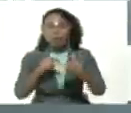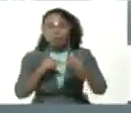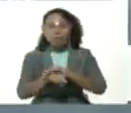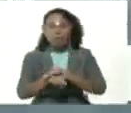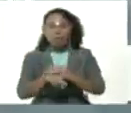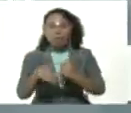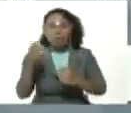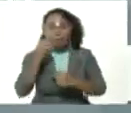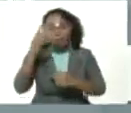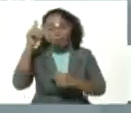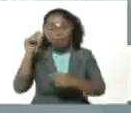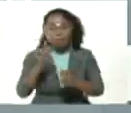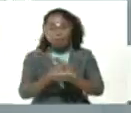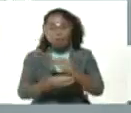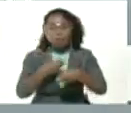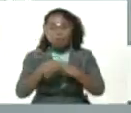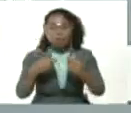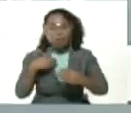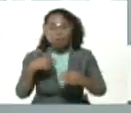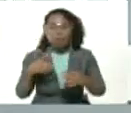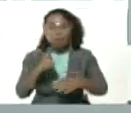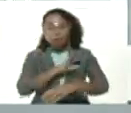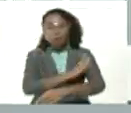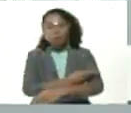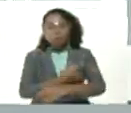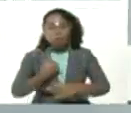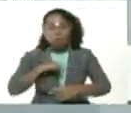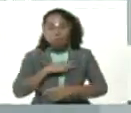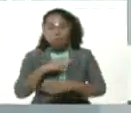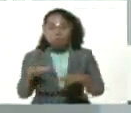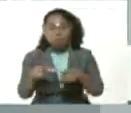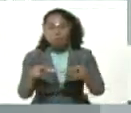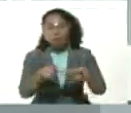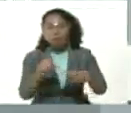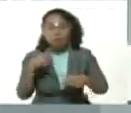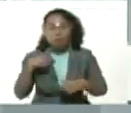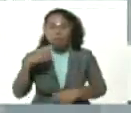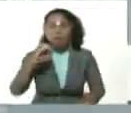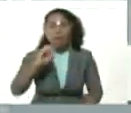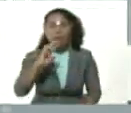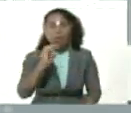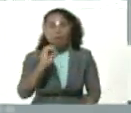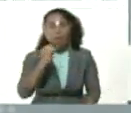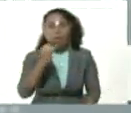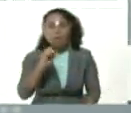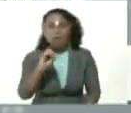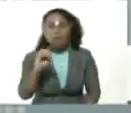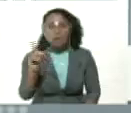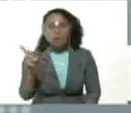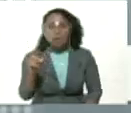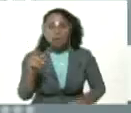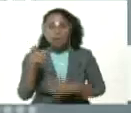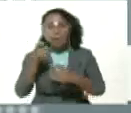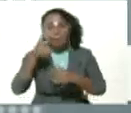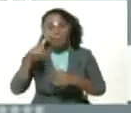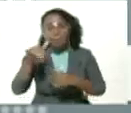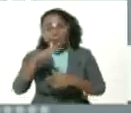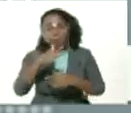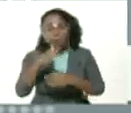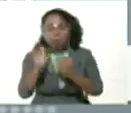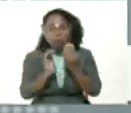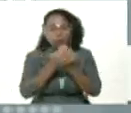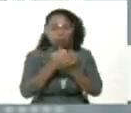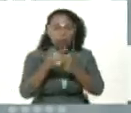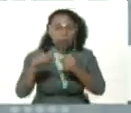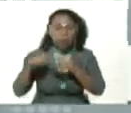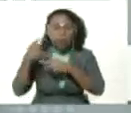y poder dedicarnos con toda nuestra fuerza a los sectores del Corozo, al sector Pueblo Escondido y a otros